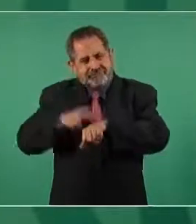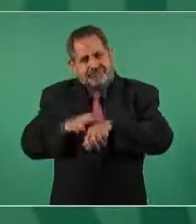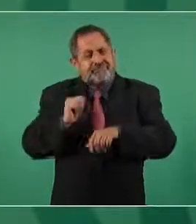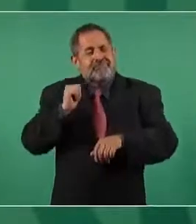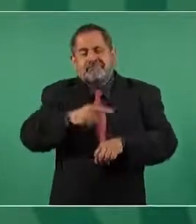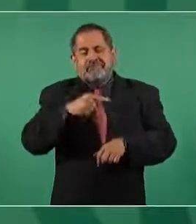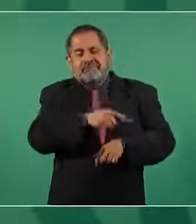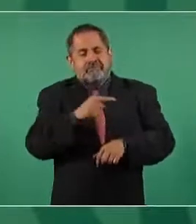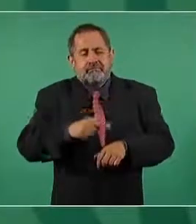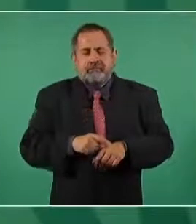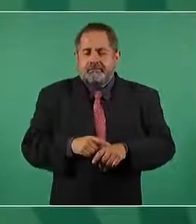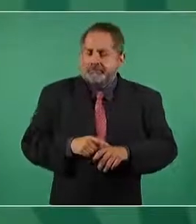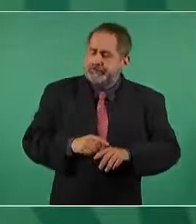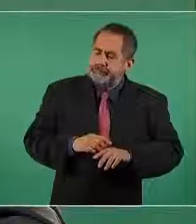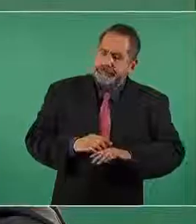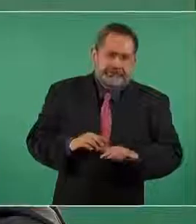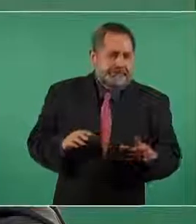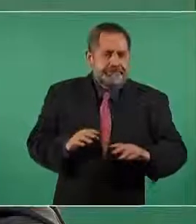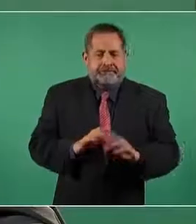administradores,